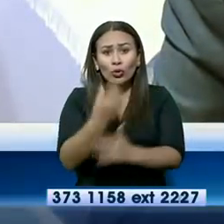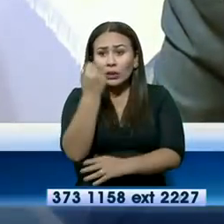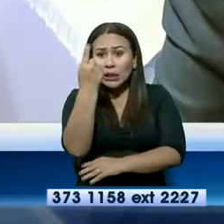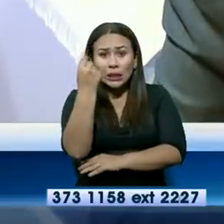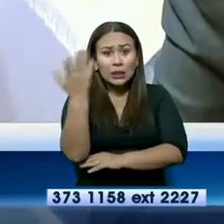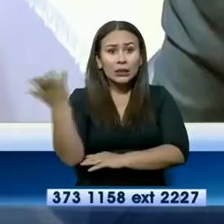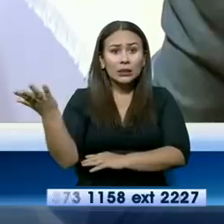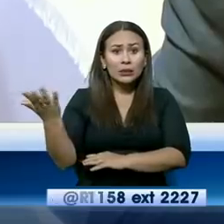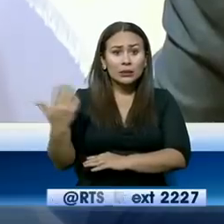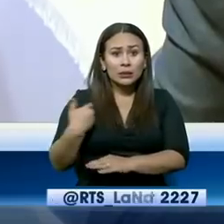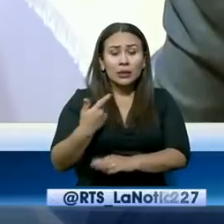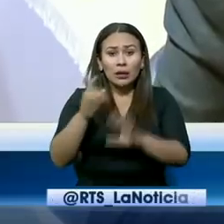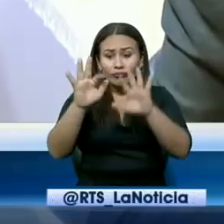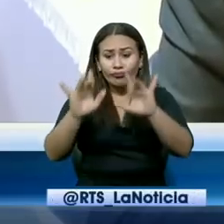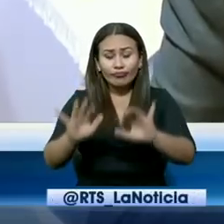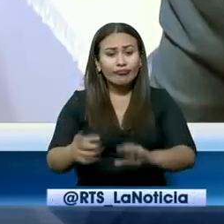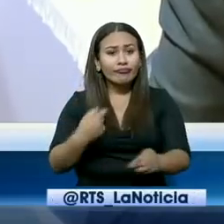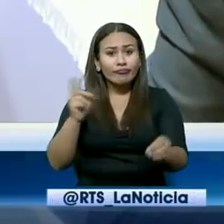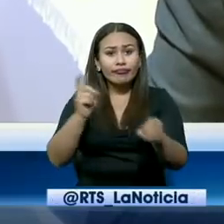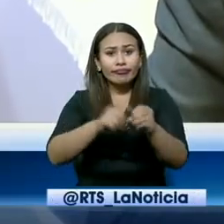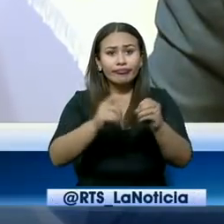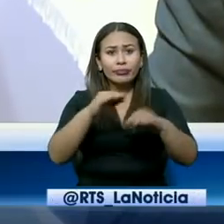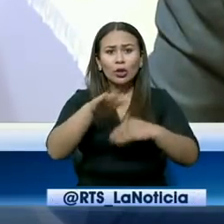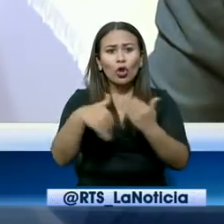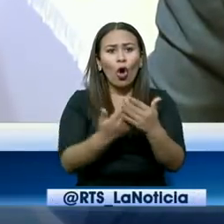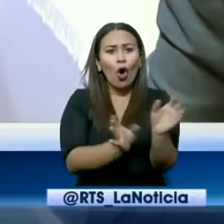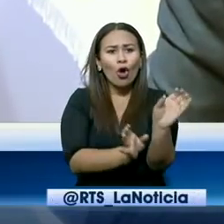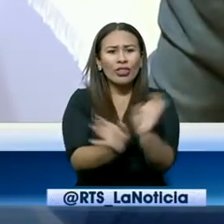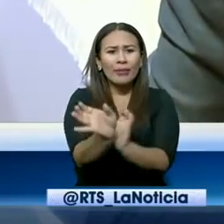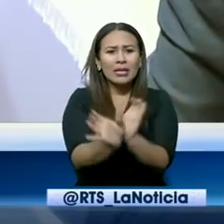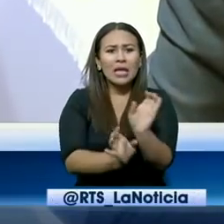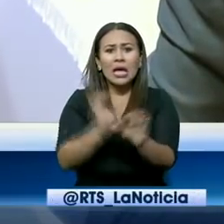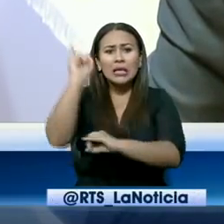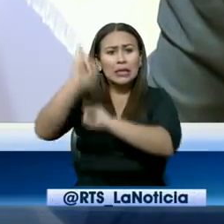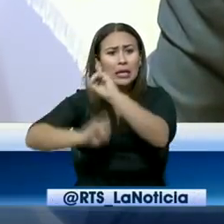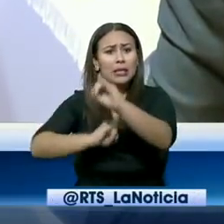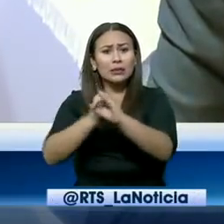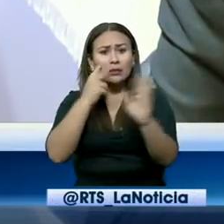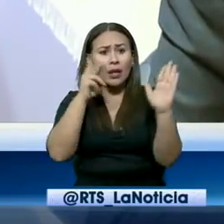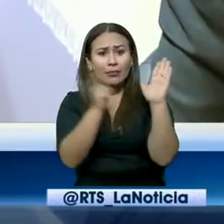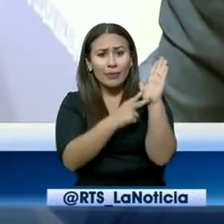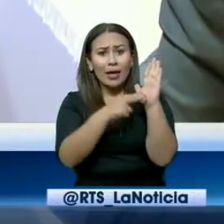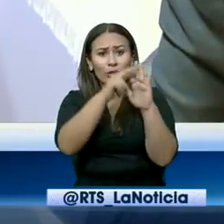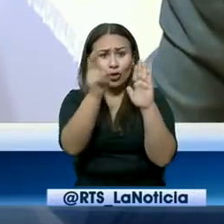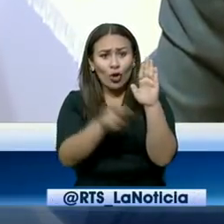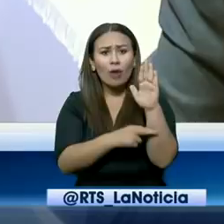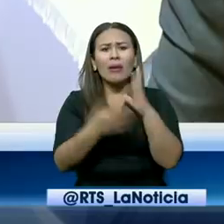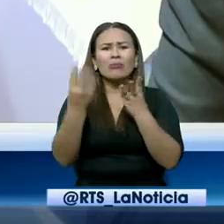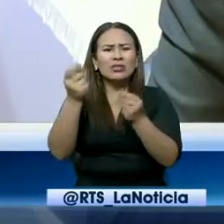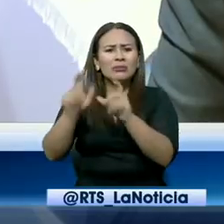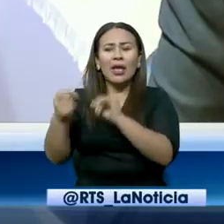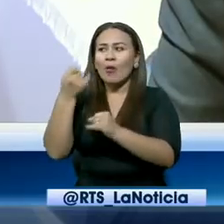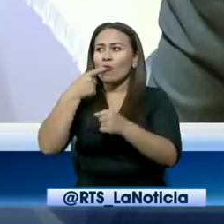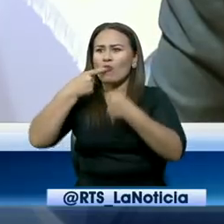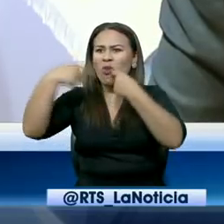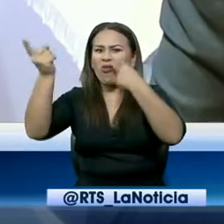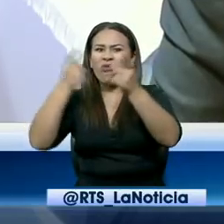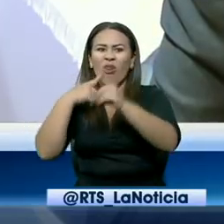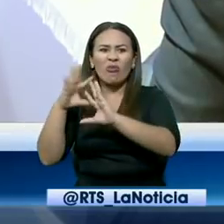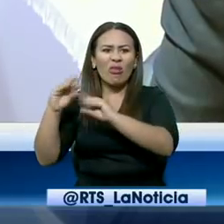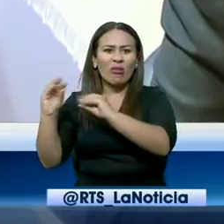es amparado a nivel internacional, se quiera hacer ruido